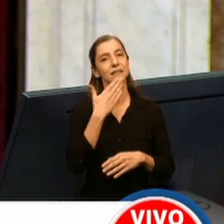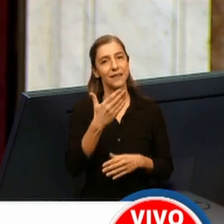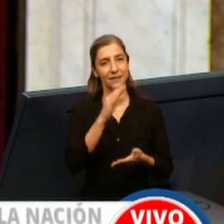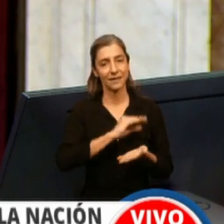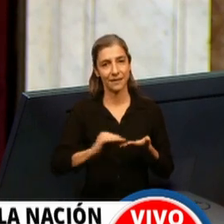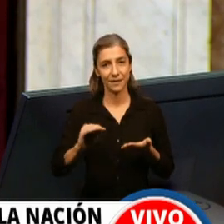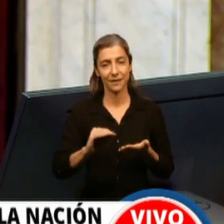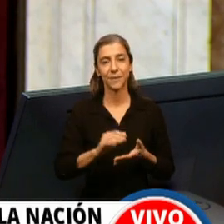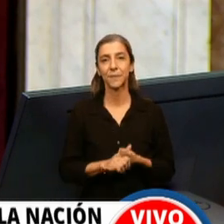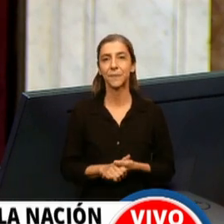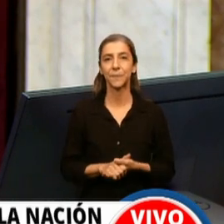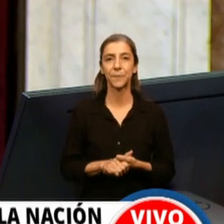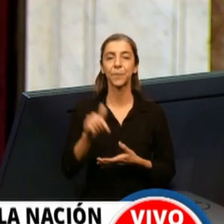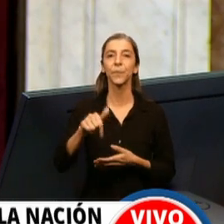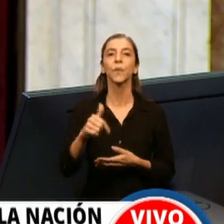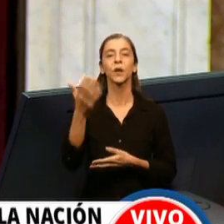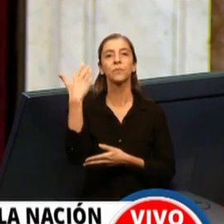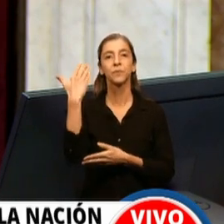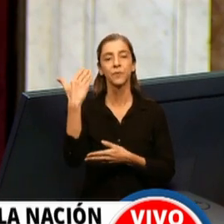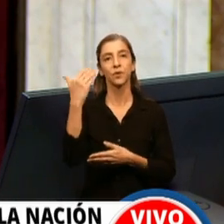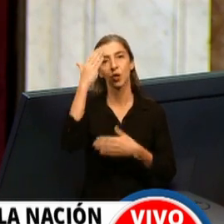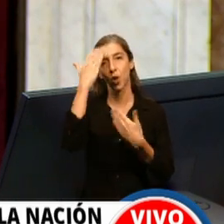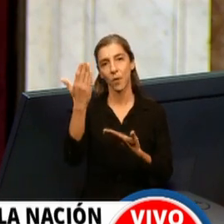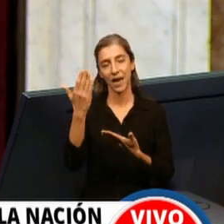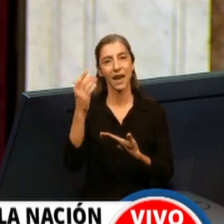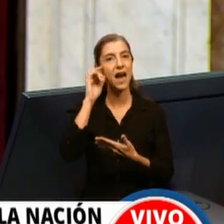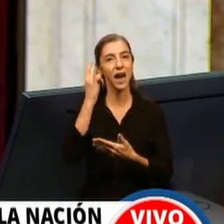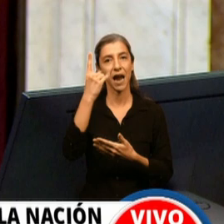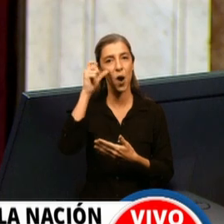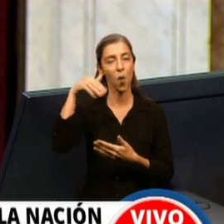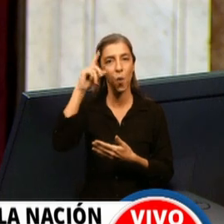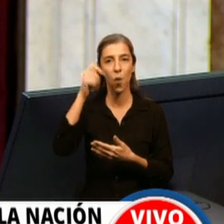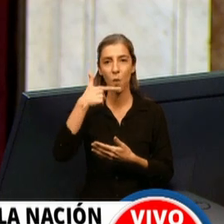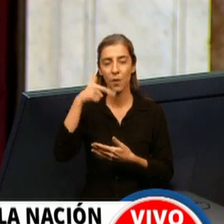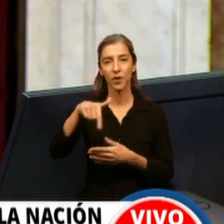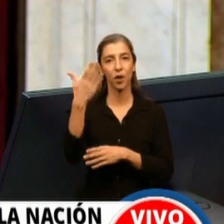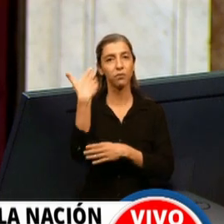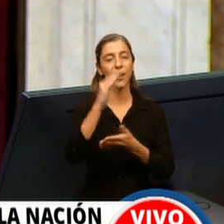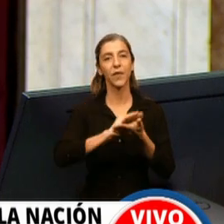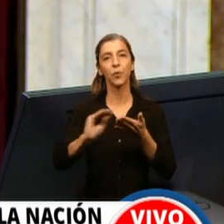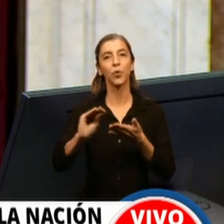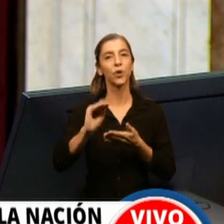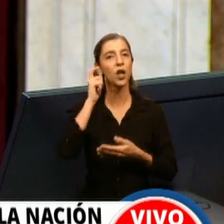para la realización de un homenaje a güemes tiene la palabra el diputado lucas godoy